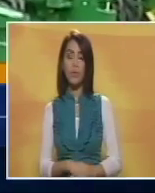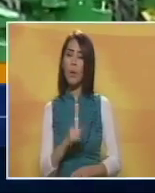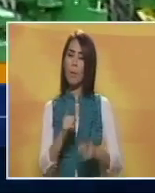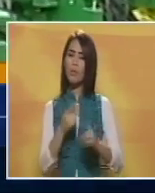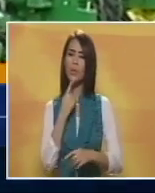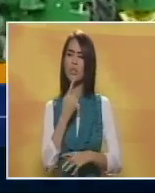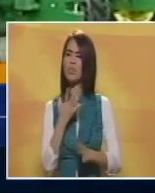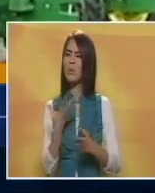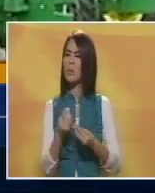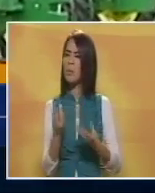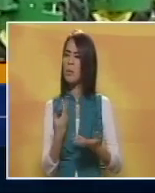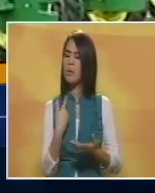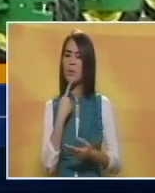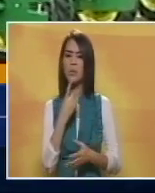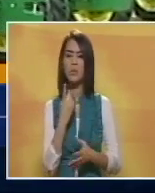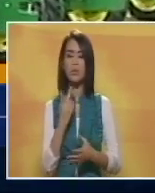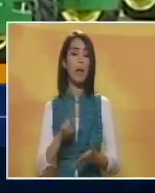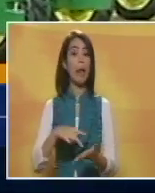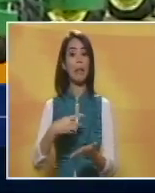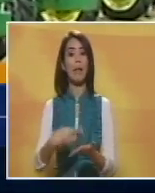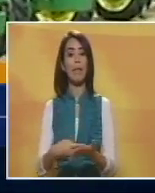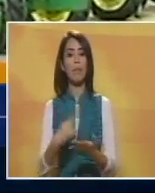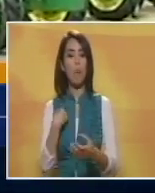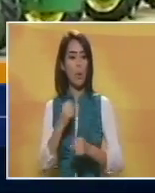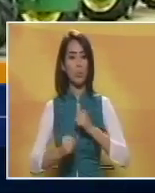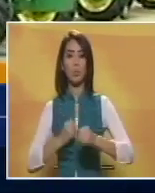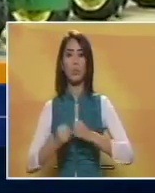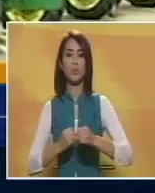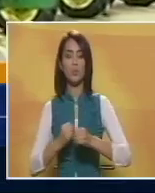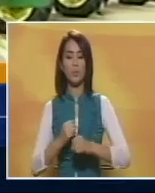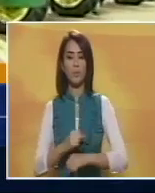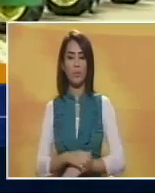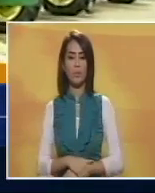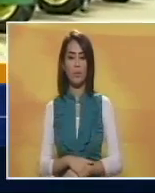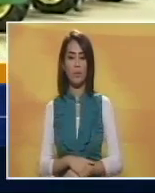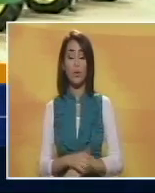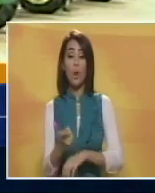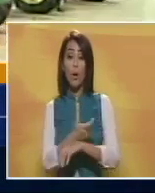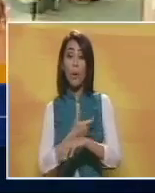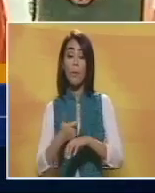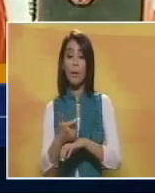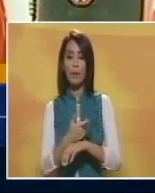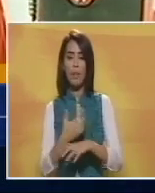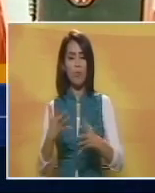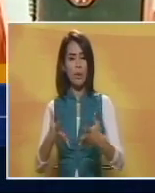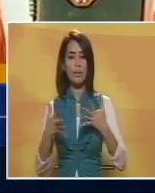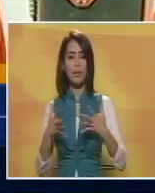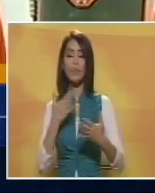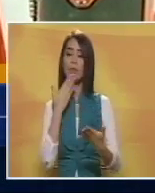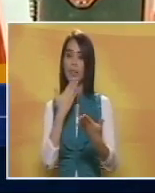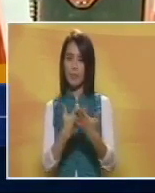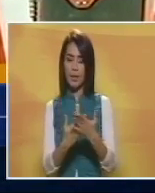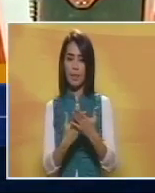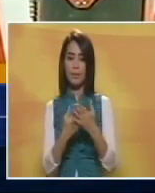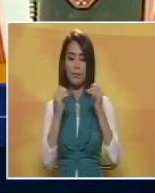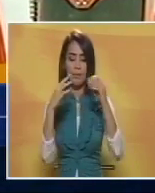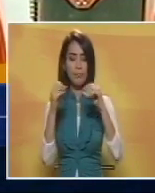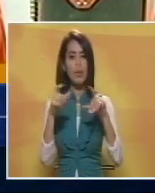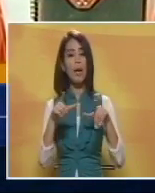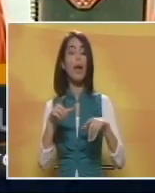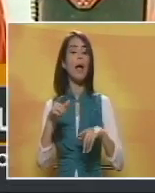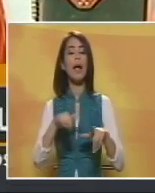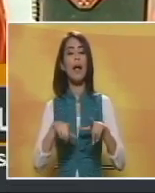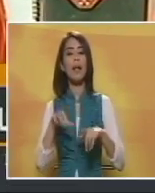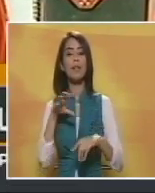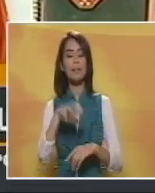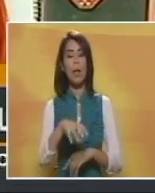¿cómo es que dice el dicho? Cayendo y corriendo, gobernando y triunfando. Muchas gracias. Que Dios bendiga al Estado Bolívar,